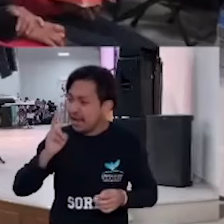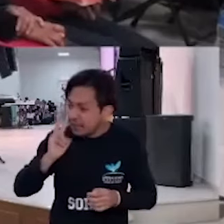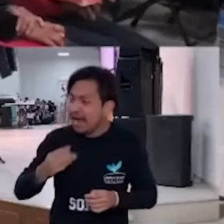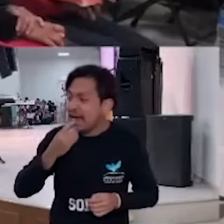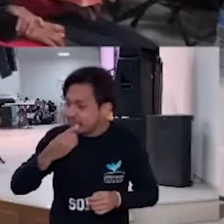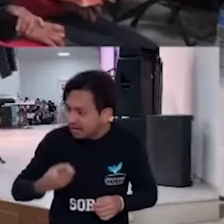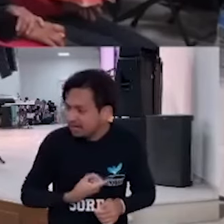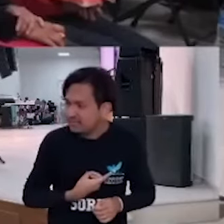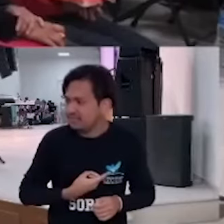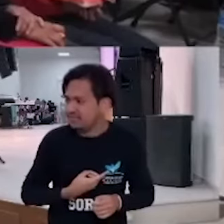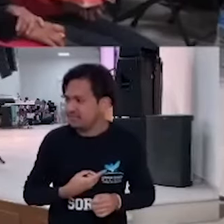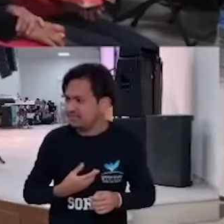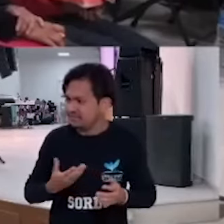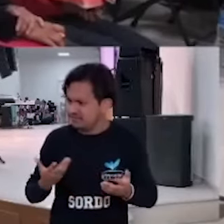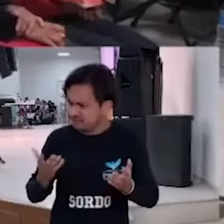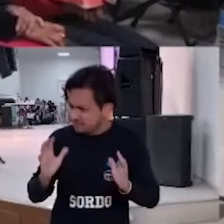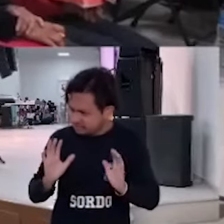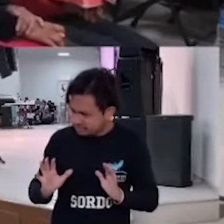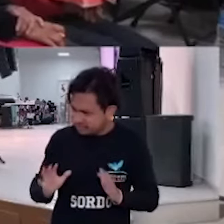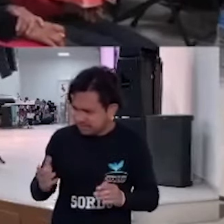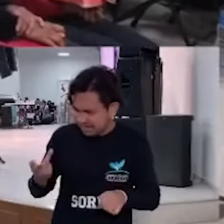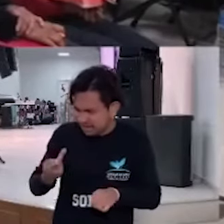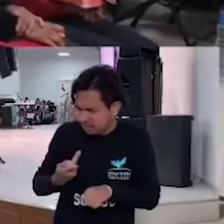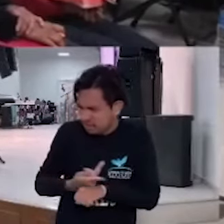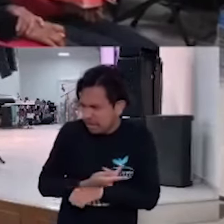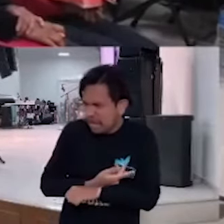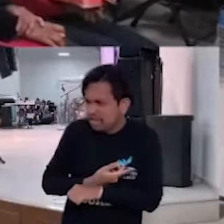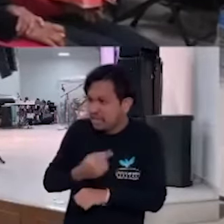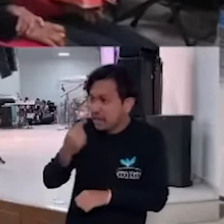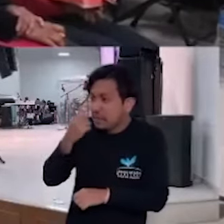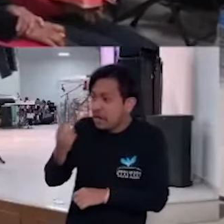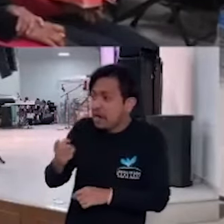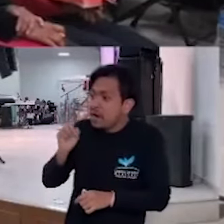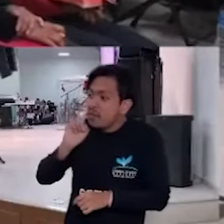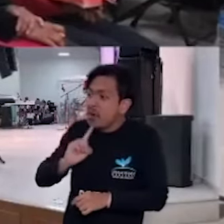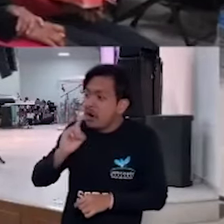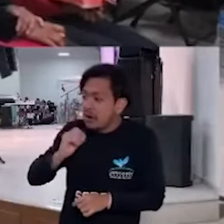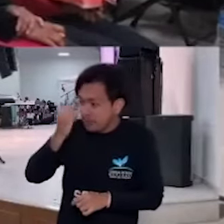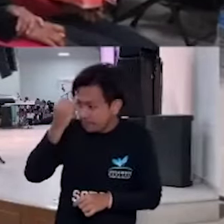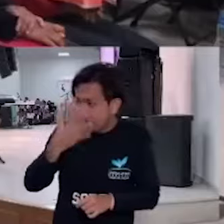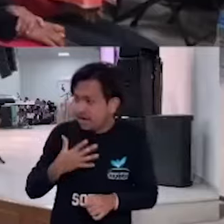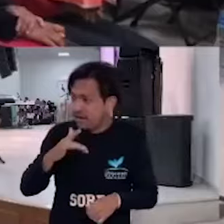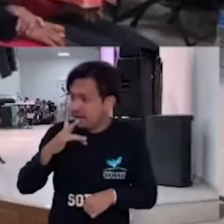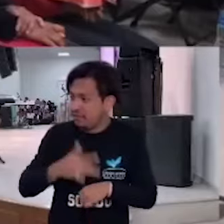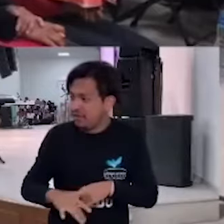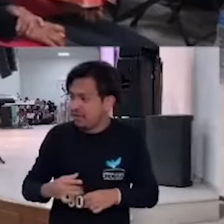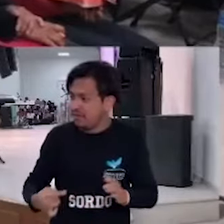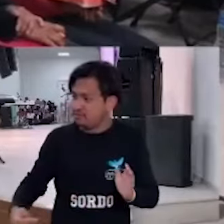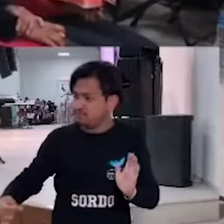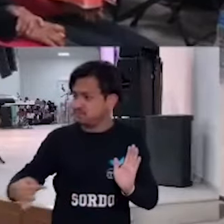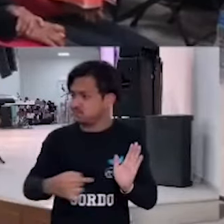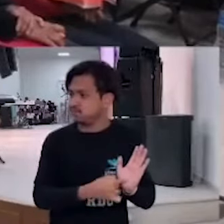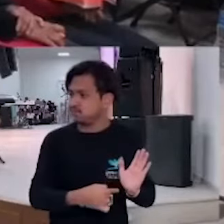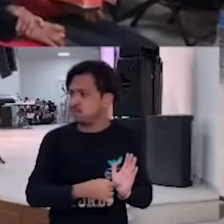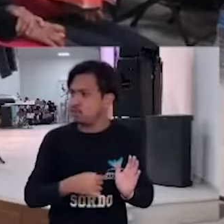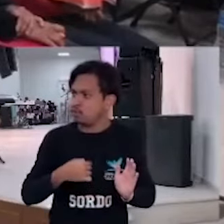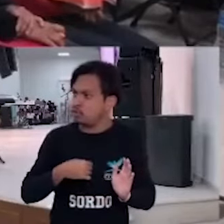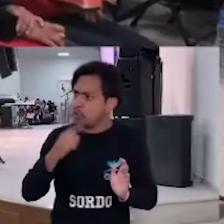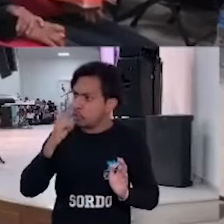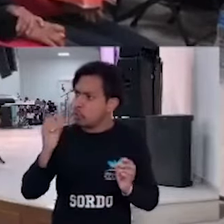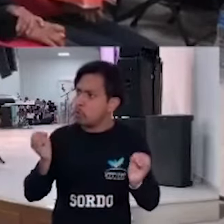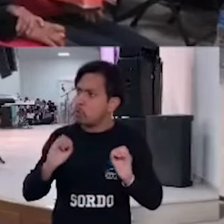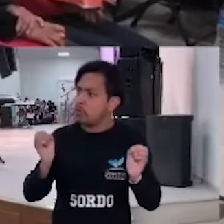Qué ridículo suena eso, ¿no? Entre matrimonios y más, matrimonios pastores o líderes.